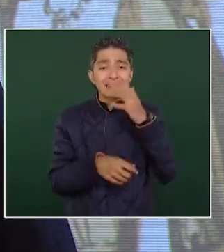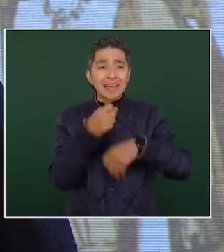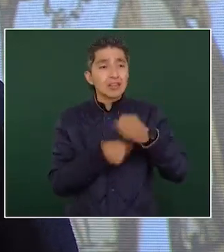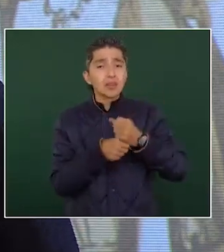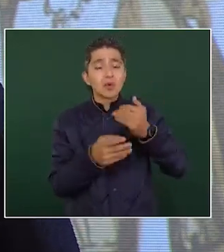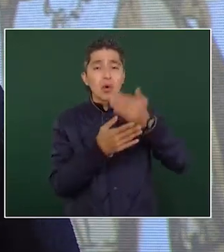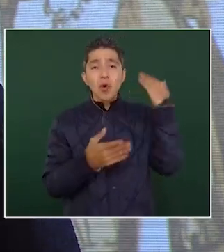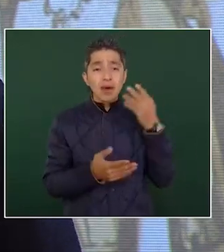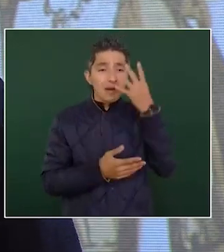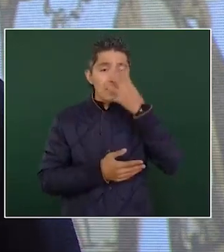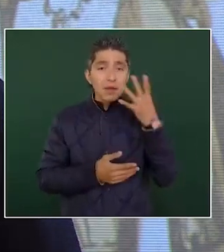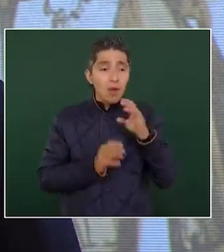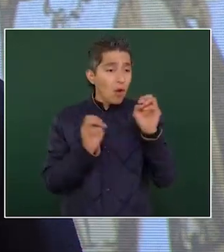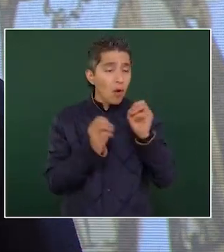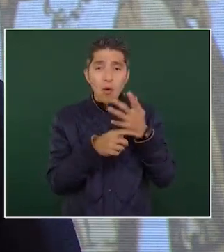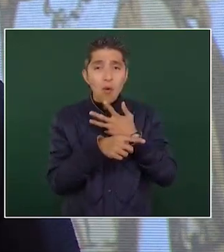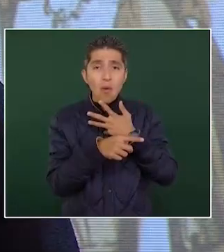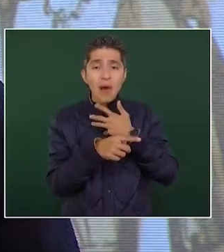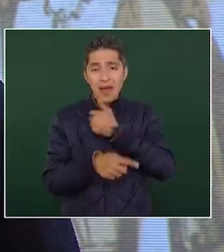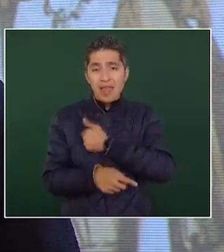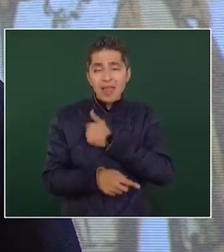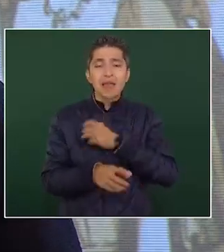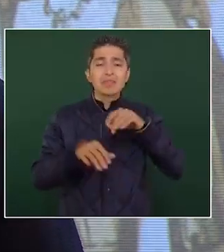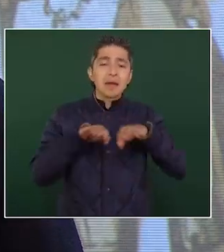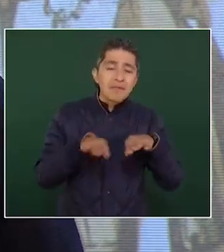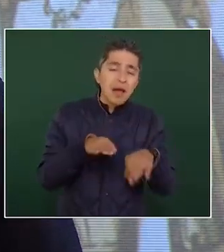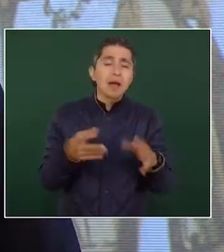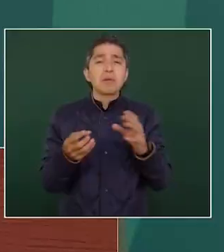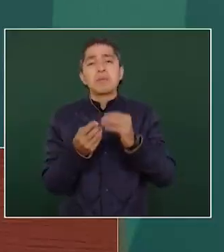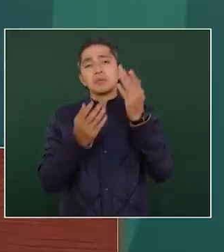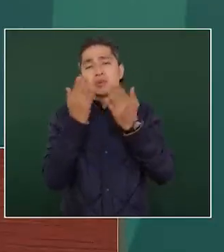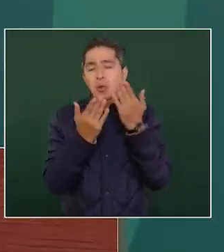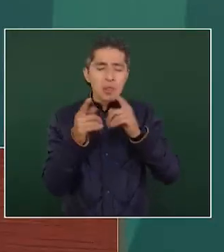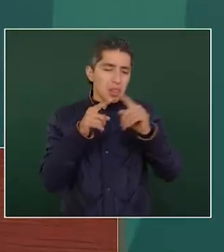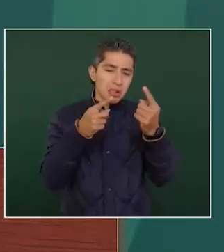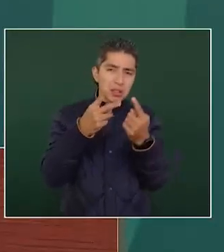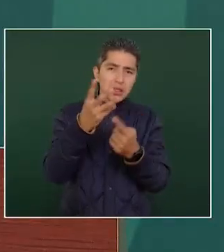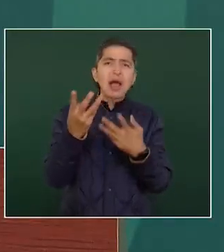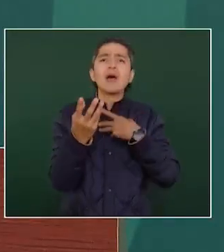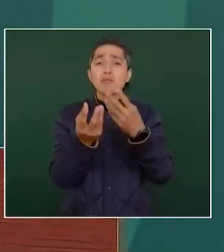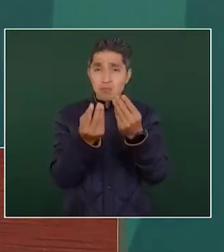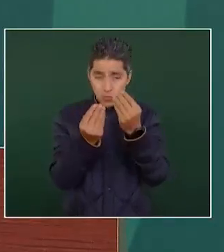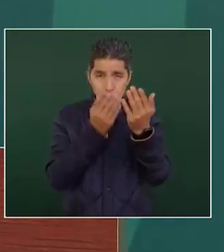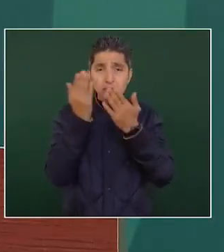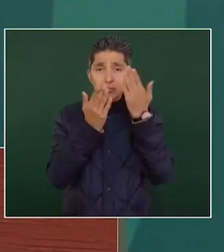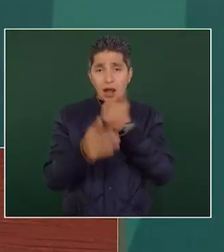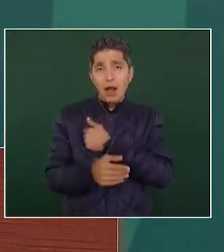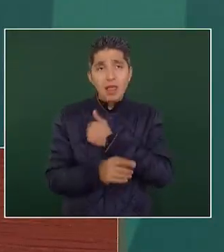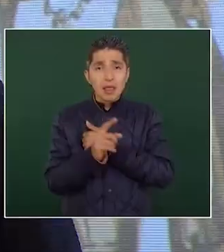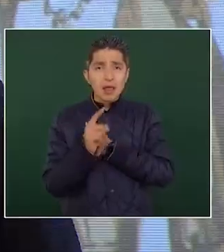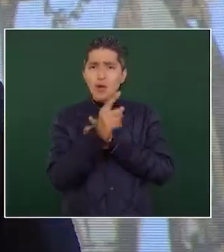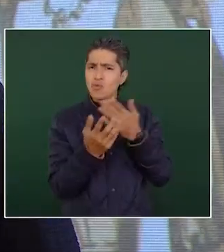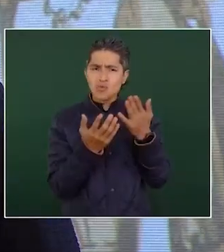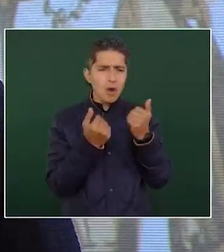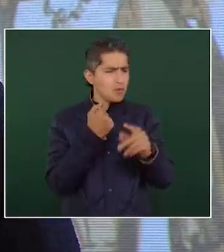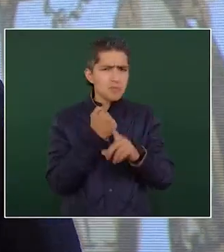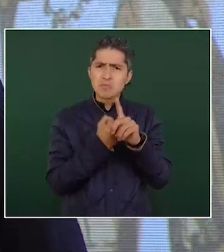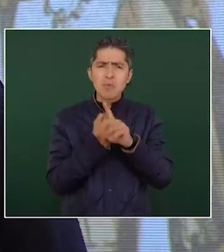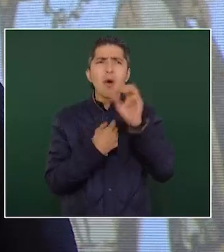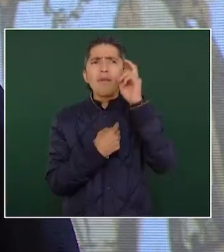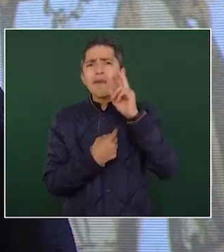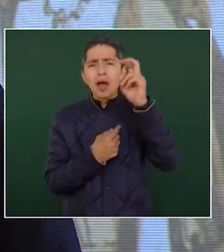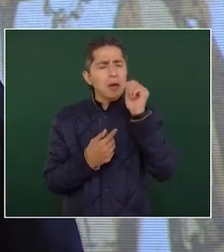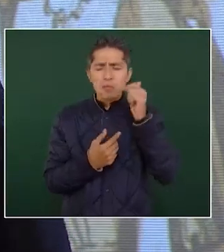años canadiense, ya sea de trabajador, de estudiantes, etcétera. Tenemos muchos estudiantes en Canadá que no tienen problema o quieren